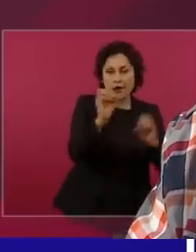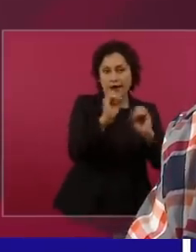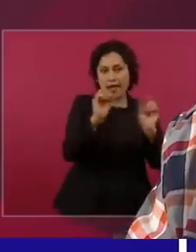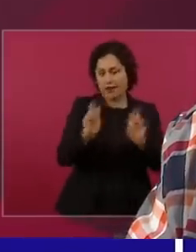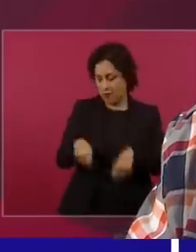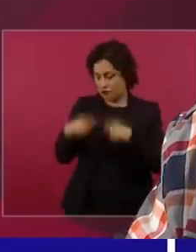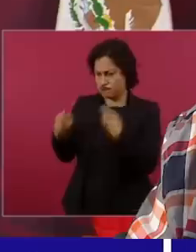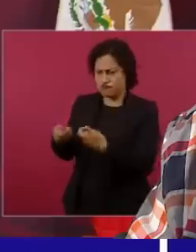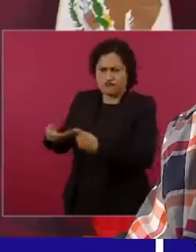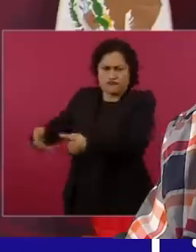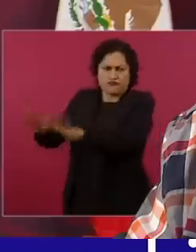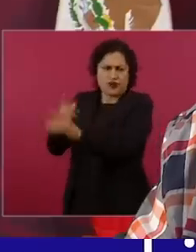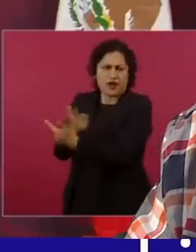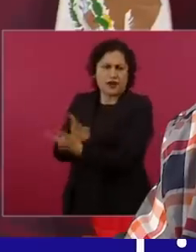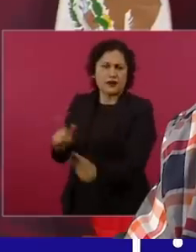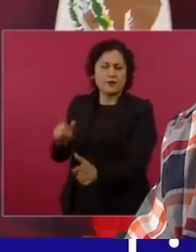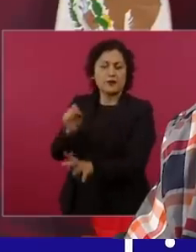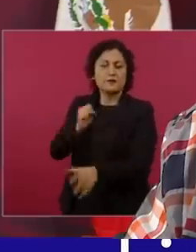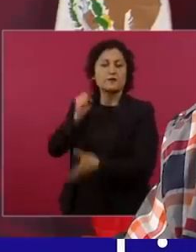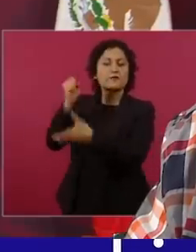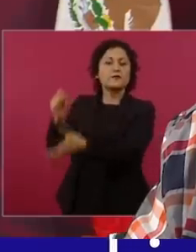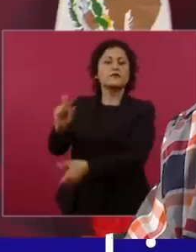mil millones de dólares.